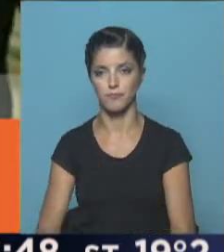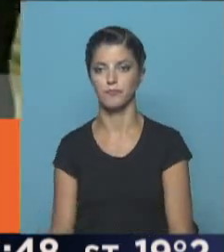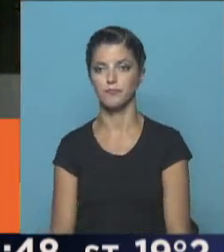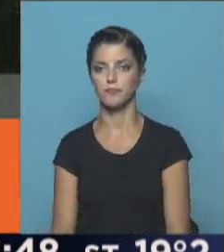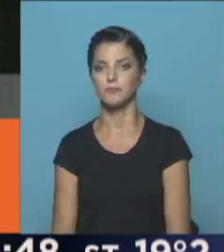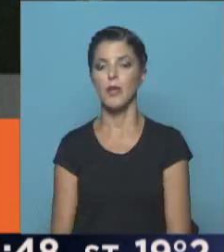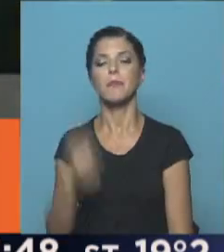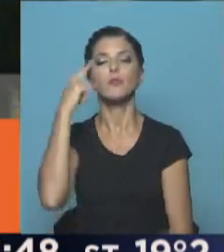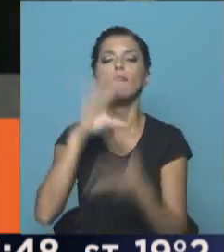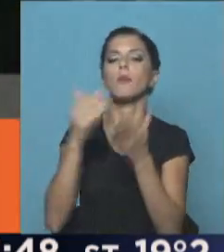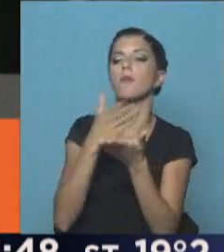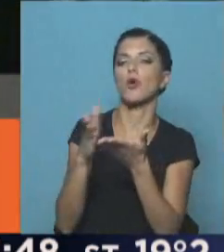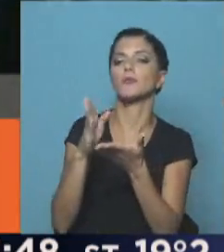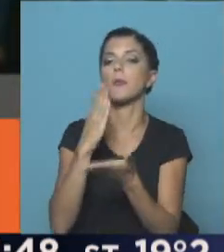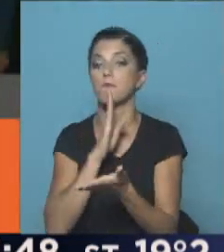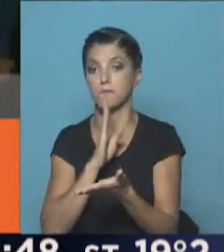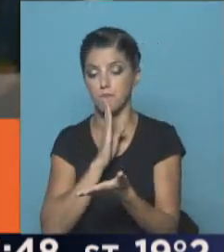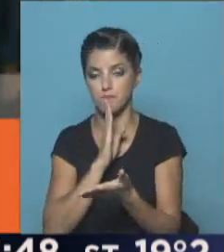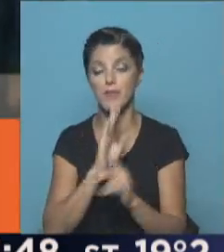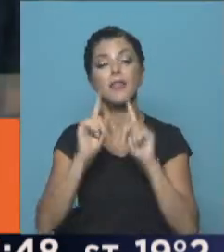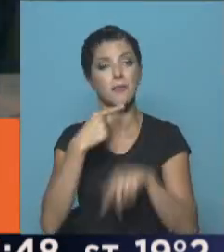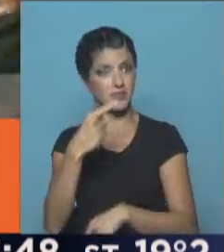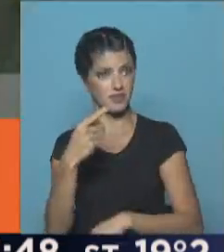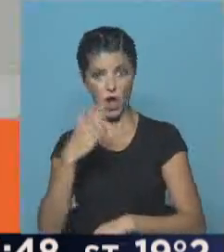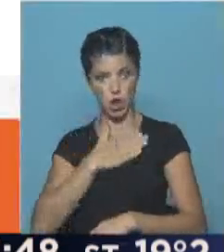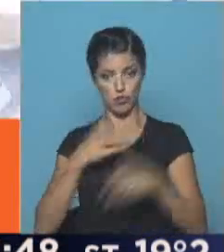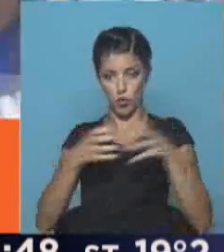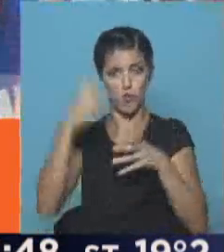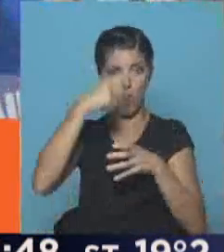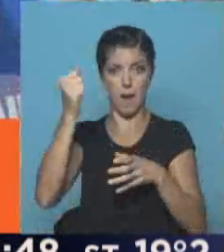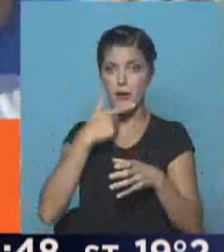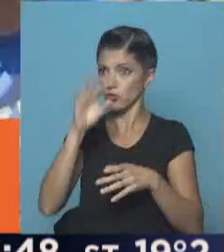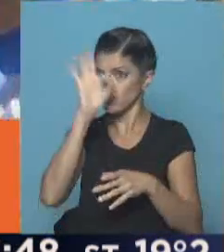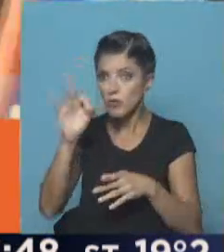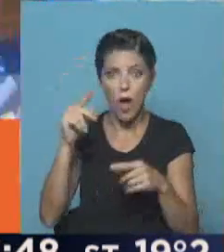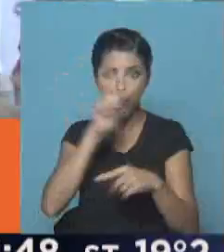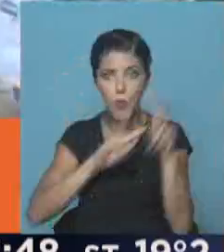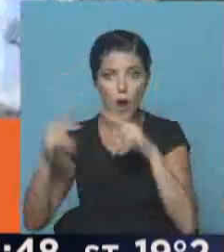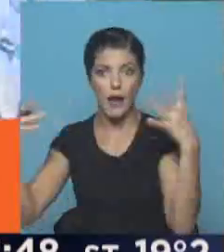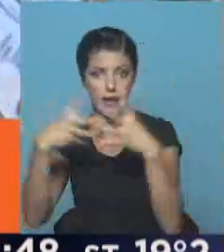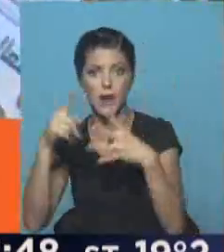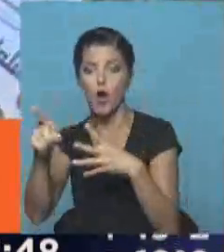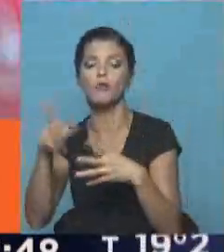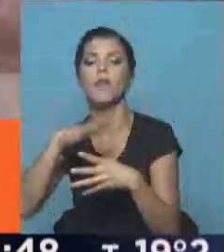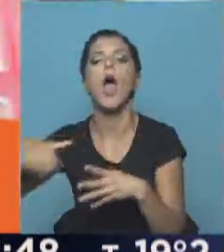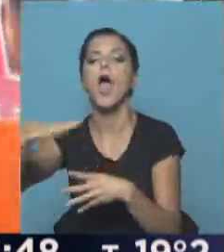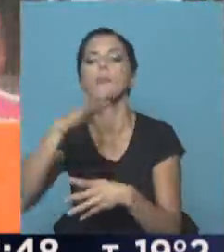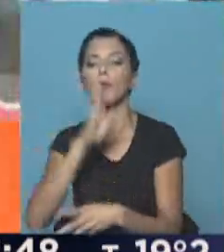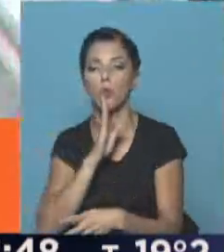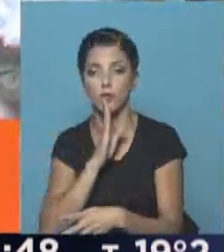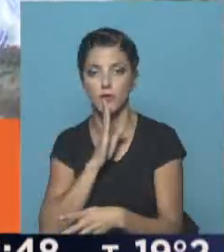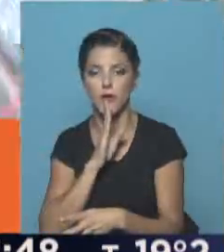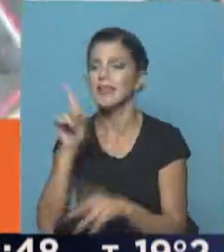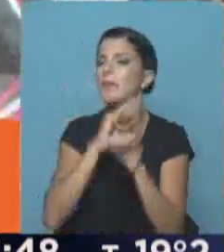antisemitas. Aclara además que Hamas no busca la guerra con el pueblo judío sino con el sionismo y no menciona a la hermandad